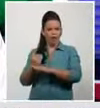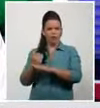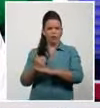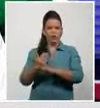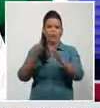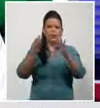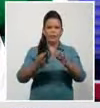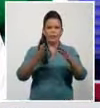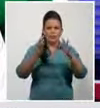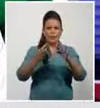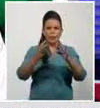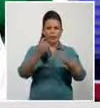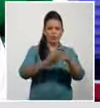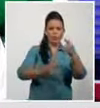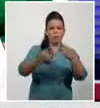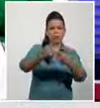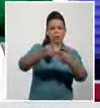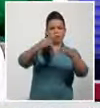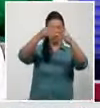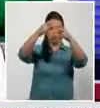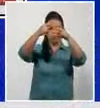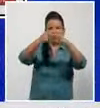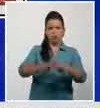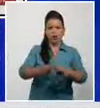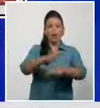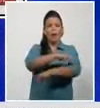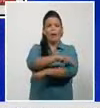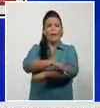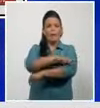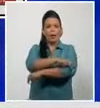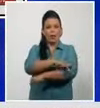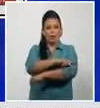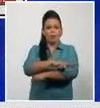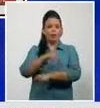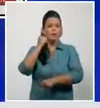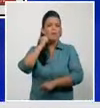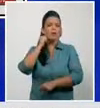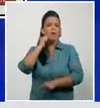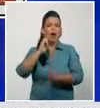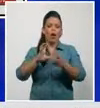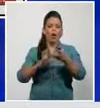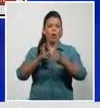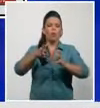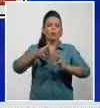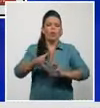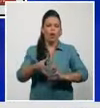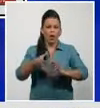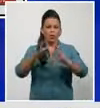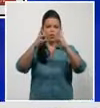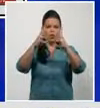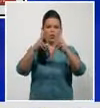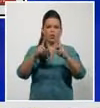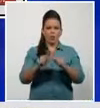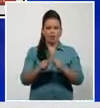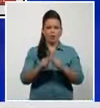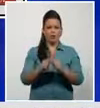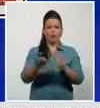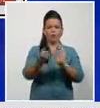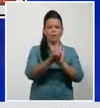encabezan la lista de los países con mayor número de casos